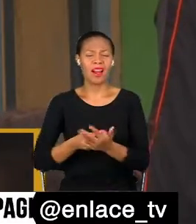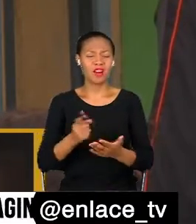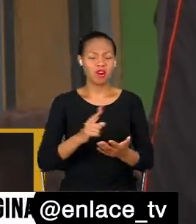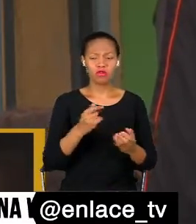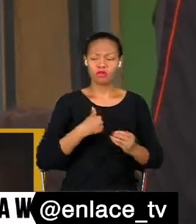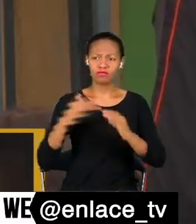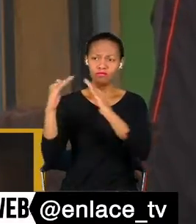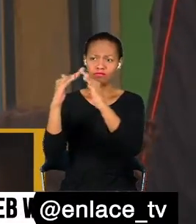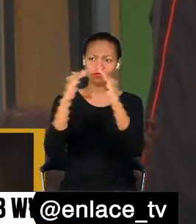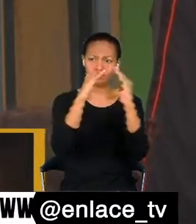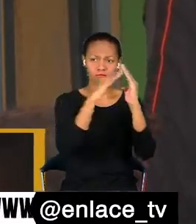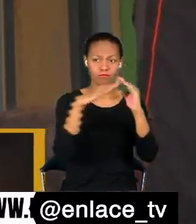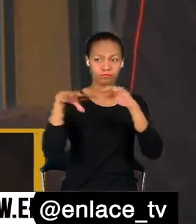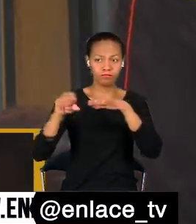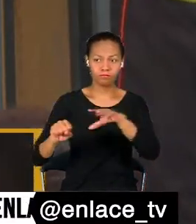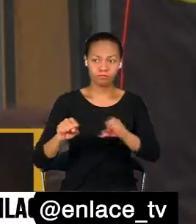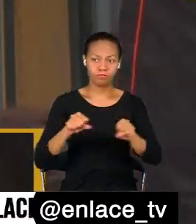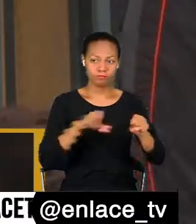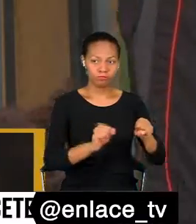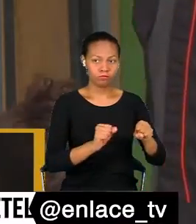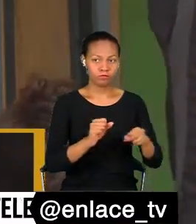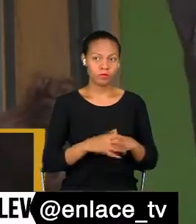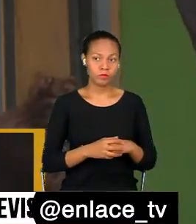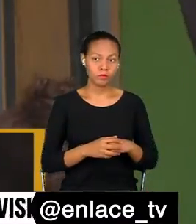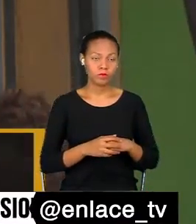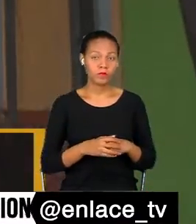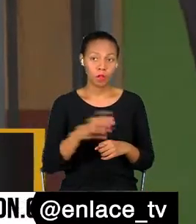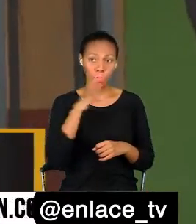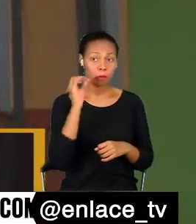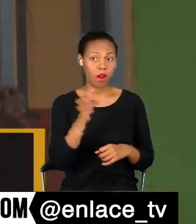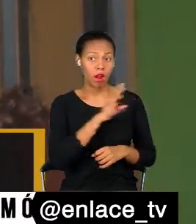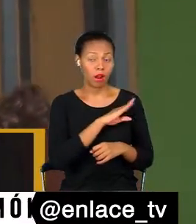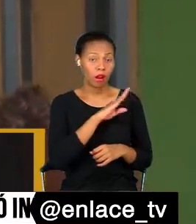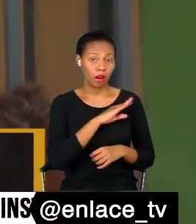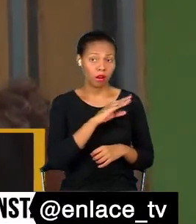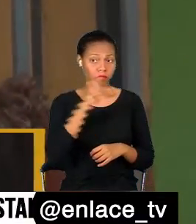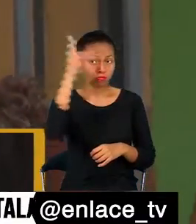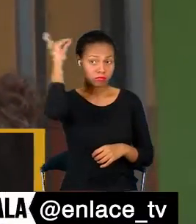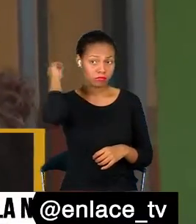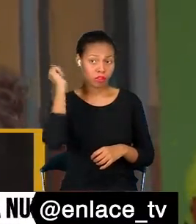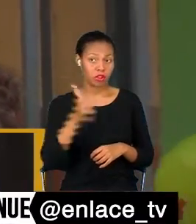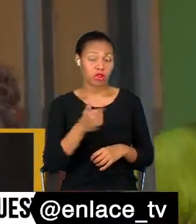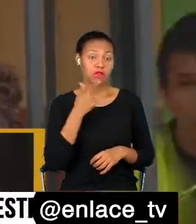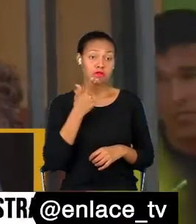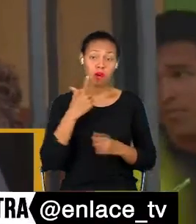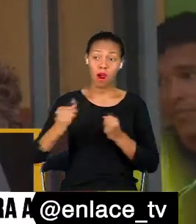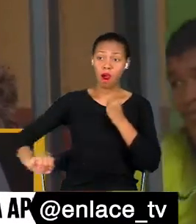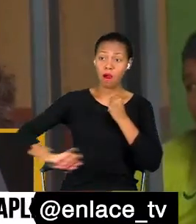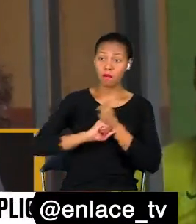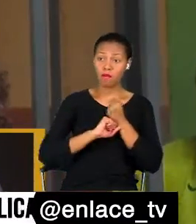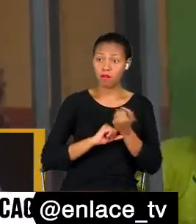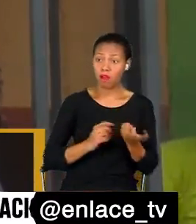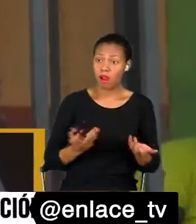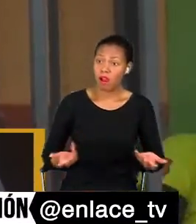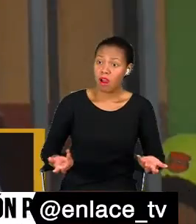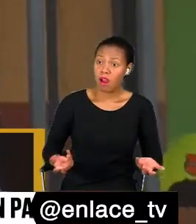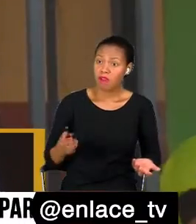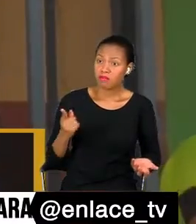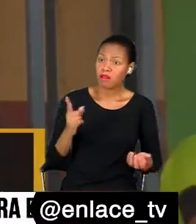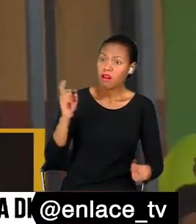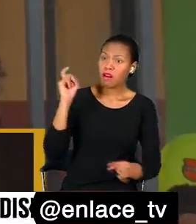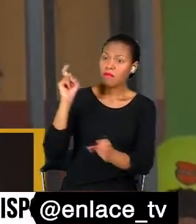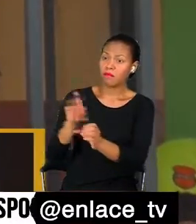nos iban a dejar, que el doctor, el alcalde Darío dijo que él iba a apoyarnos, y ahora ya salió cuando subió a la alcaldía que él